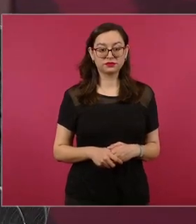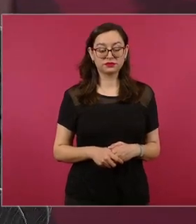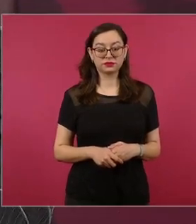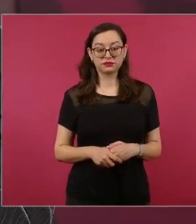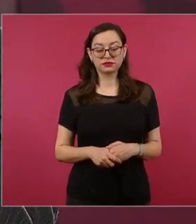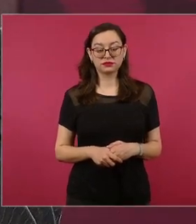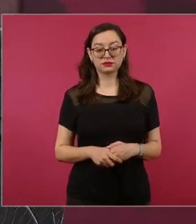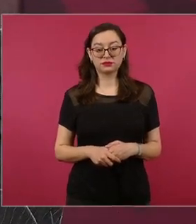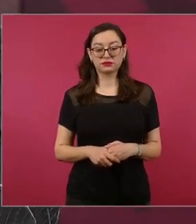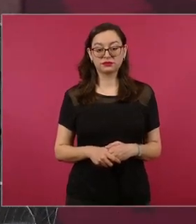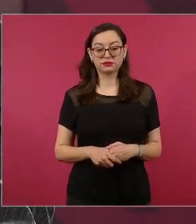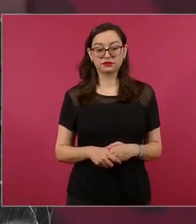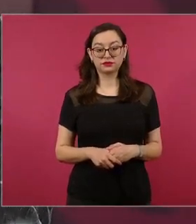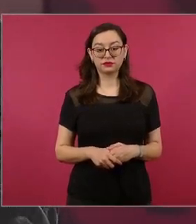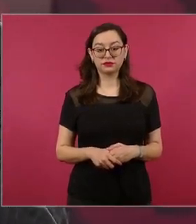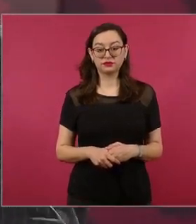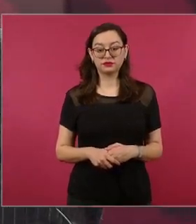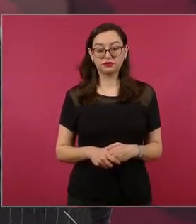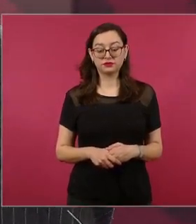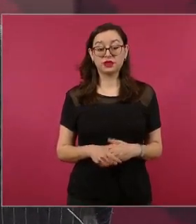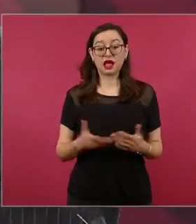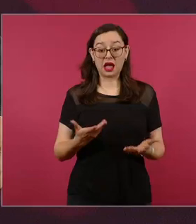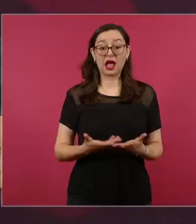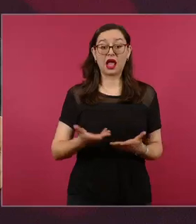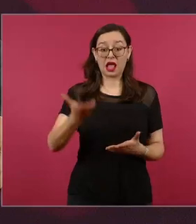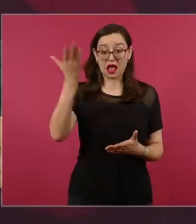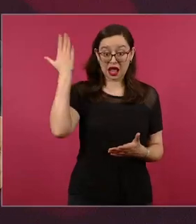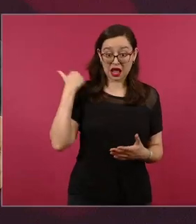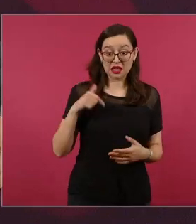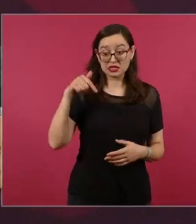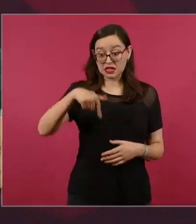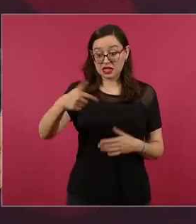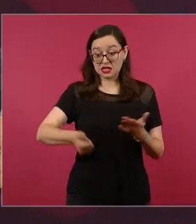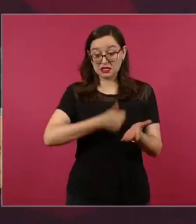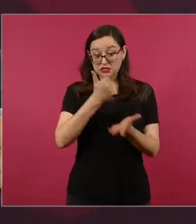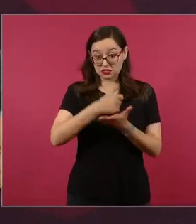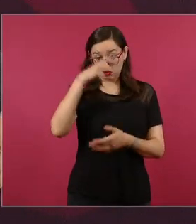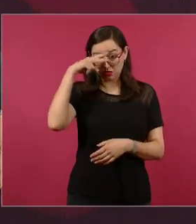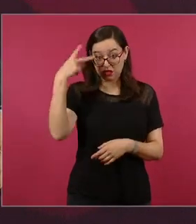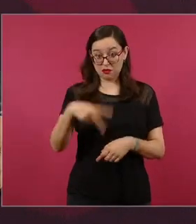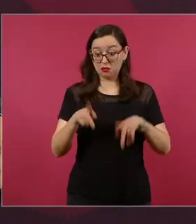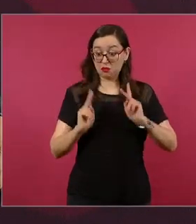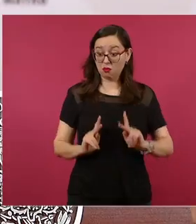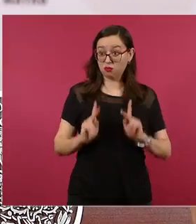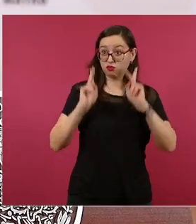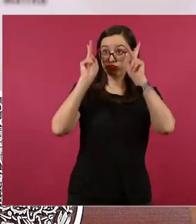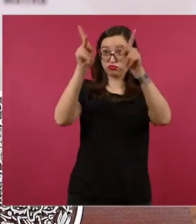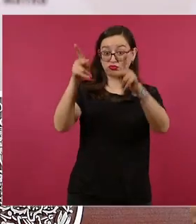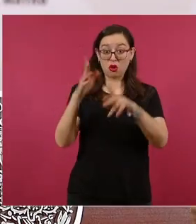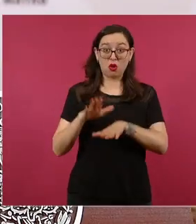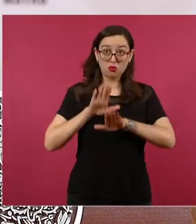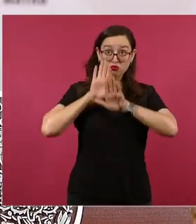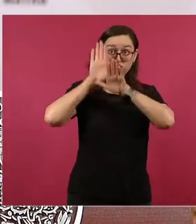designada especialmente para que se concluyeran los segundos pisos en la Ciudad de México.